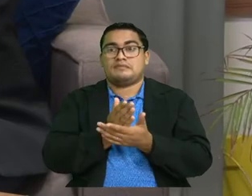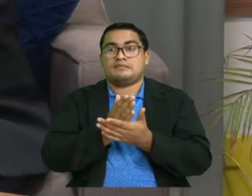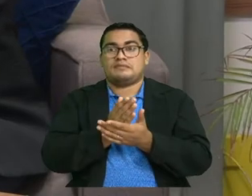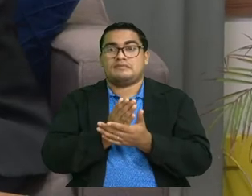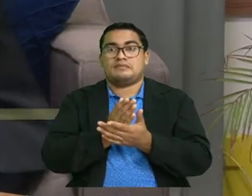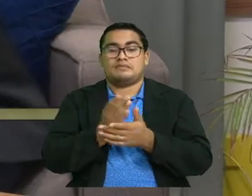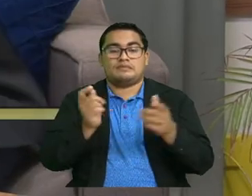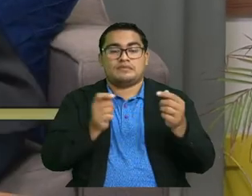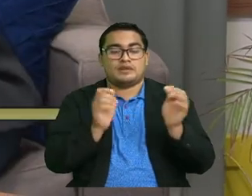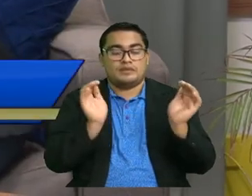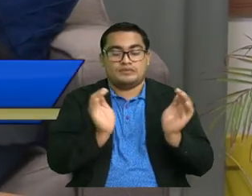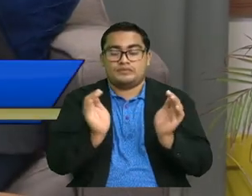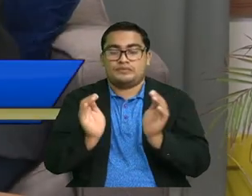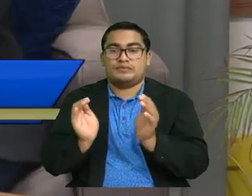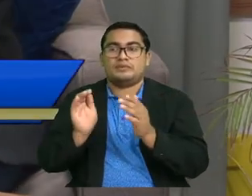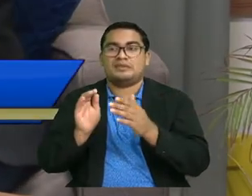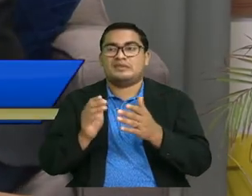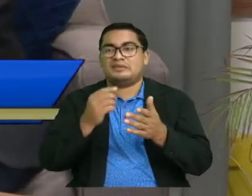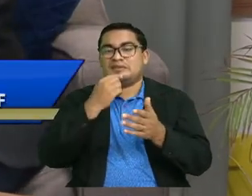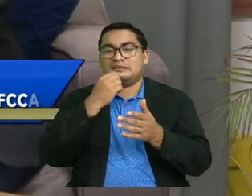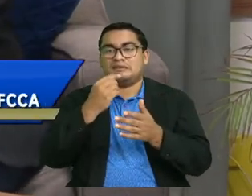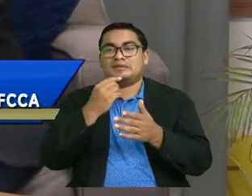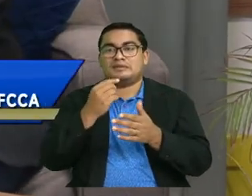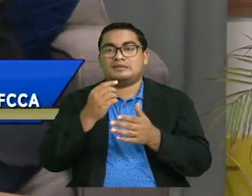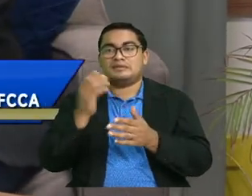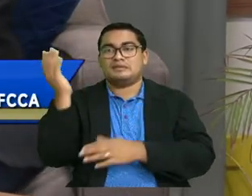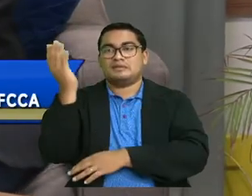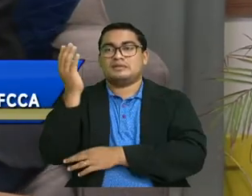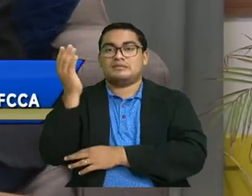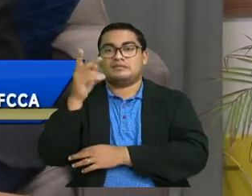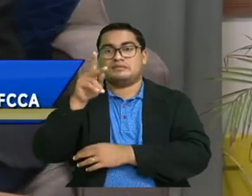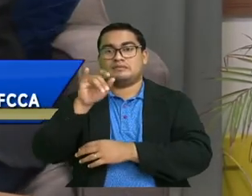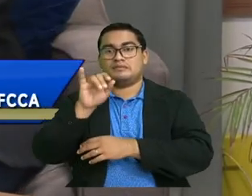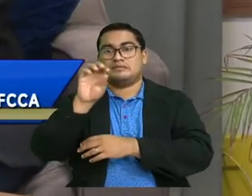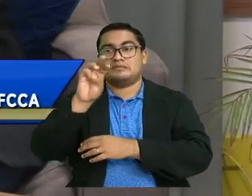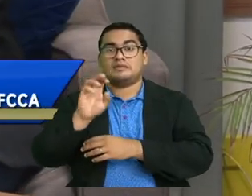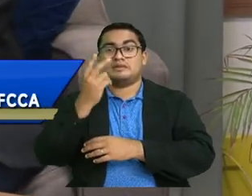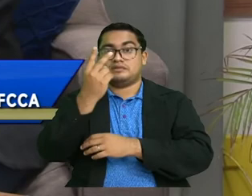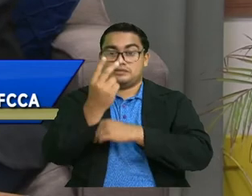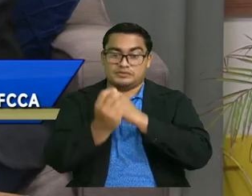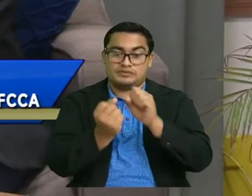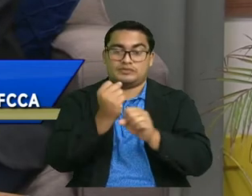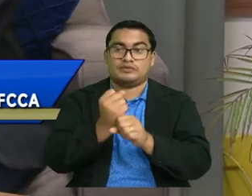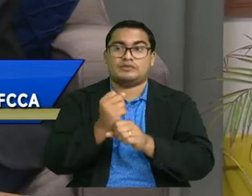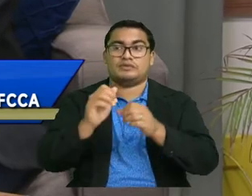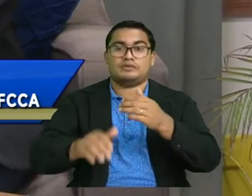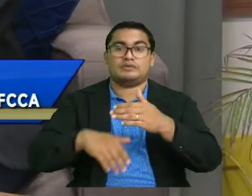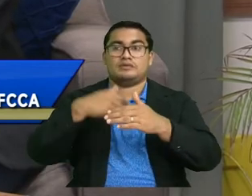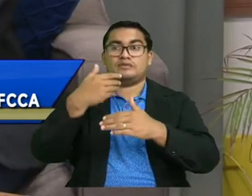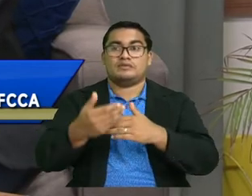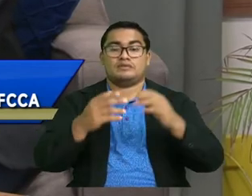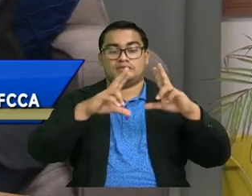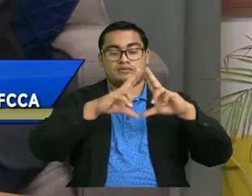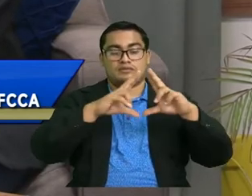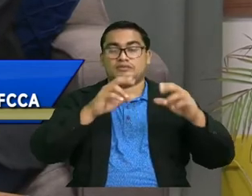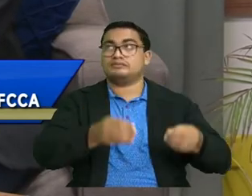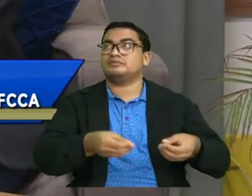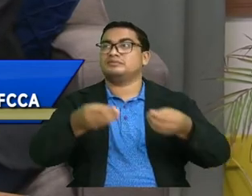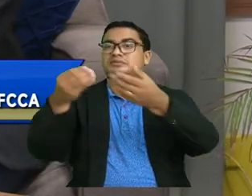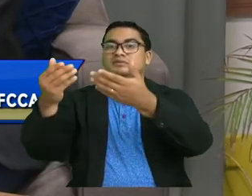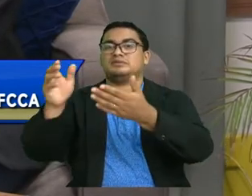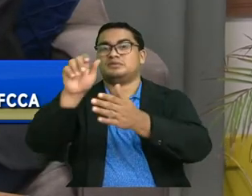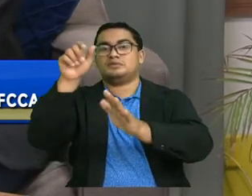ido evolucionando. Empezamos con un Expo PYME, un espacio para los más pequeños. El segundo año nos enfocamos en la exportación y este año